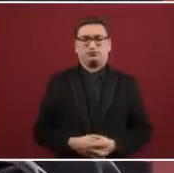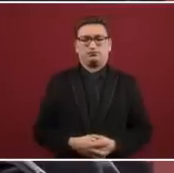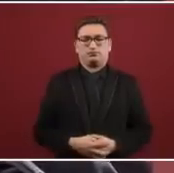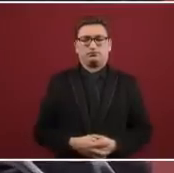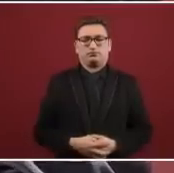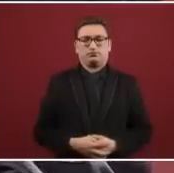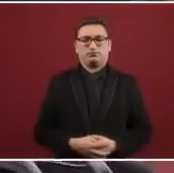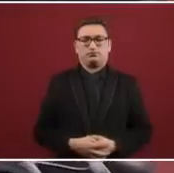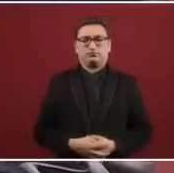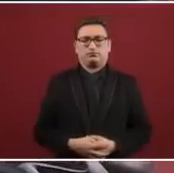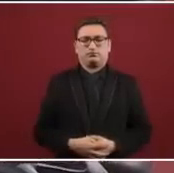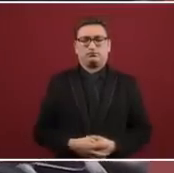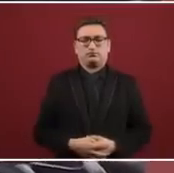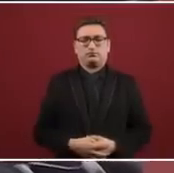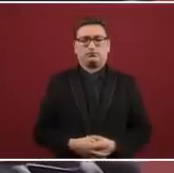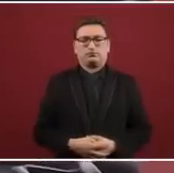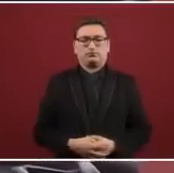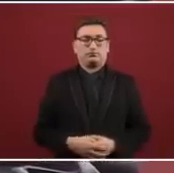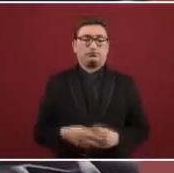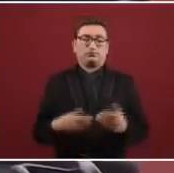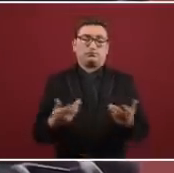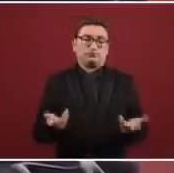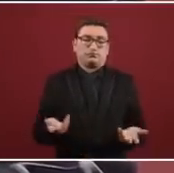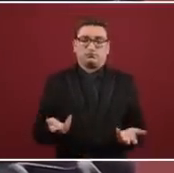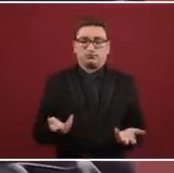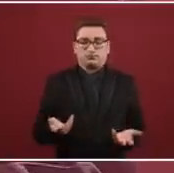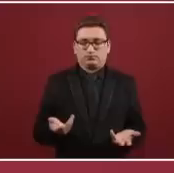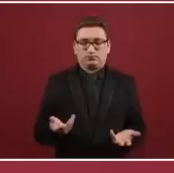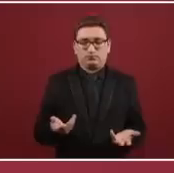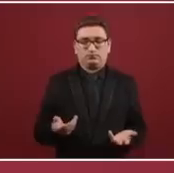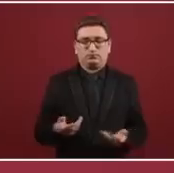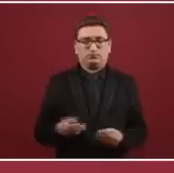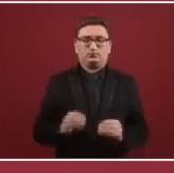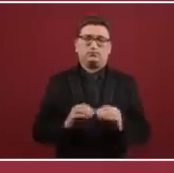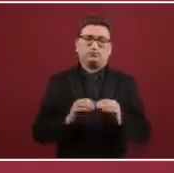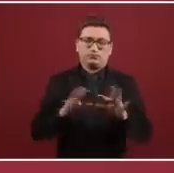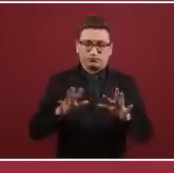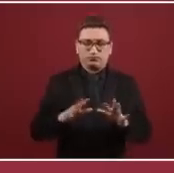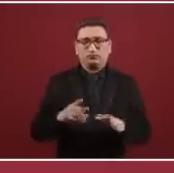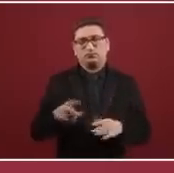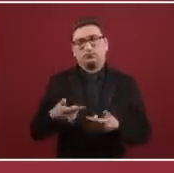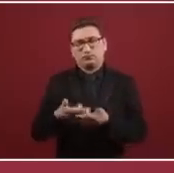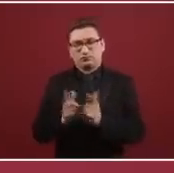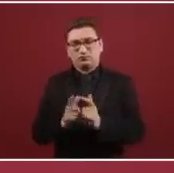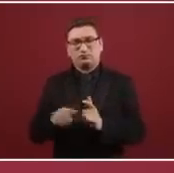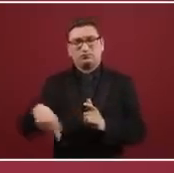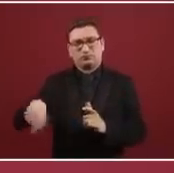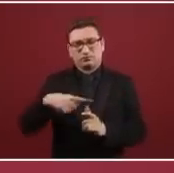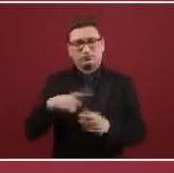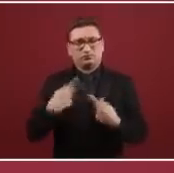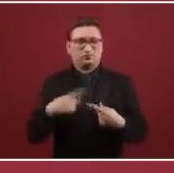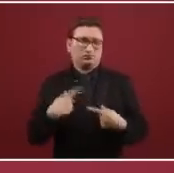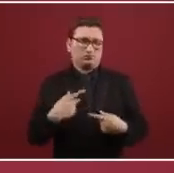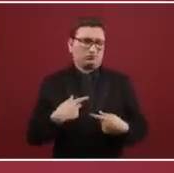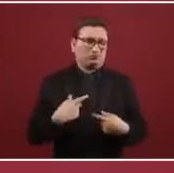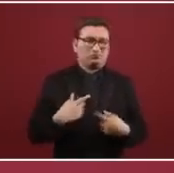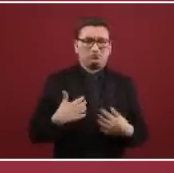Y pues van a haber desde luego reacciones, pero